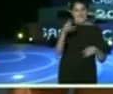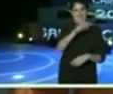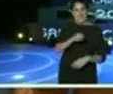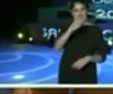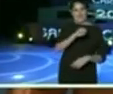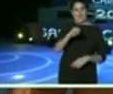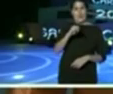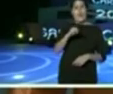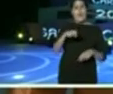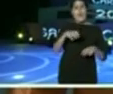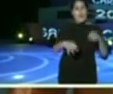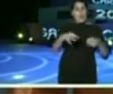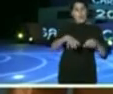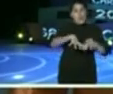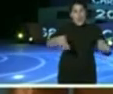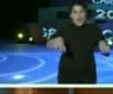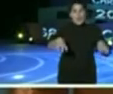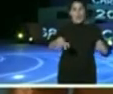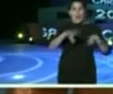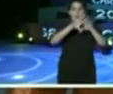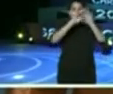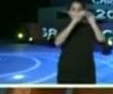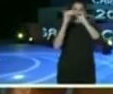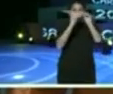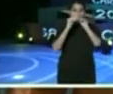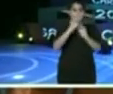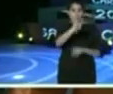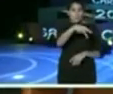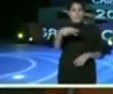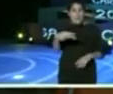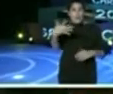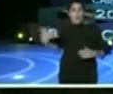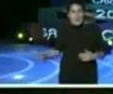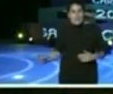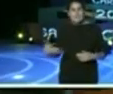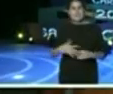finalmente acuerdan por unanimidad declarar el siguiente fallo.